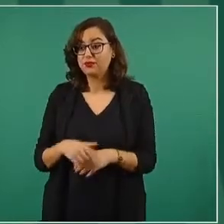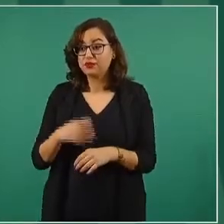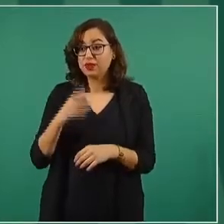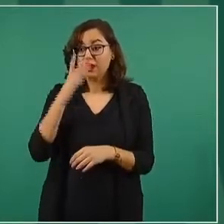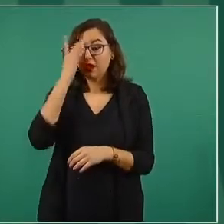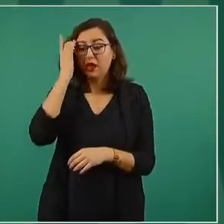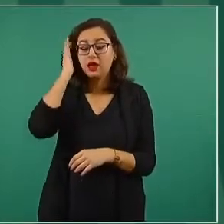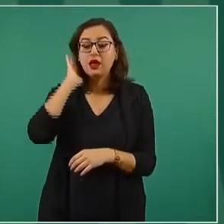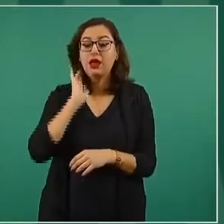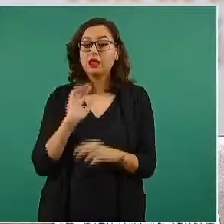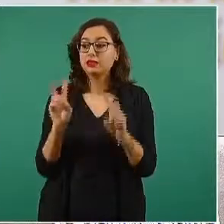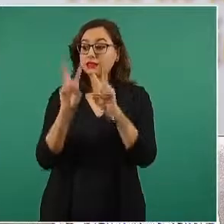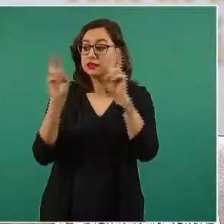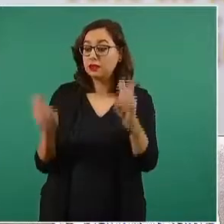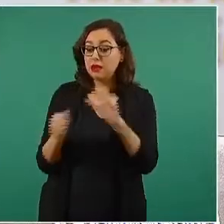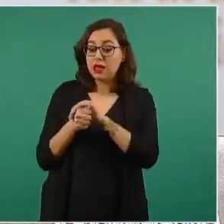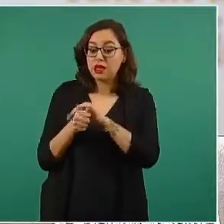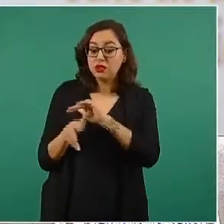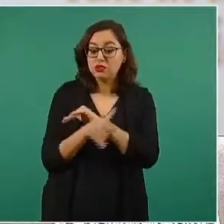Ayotzinapa es un asunto de Estado,